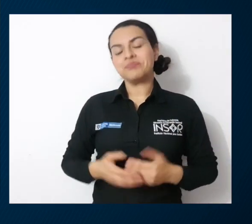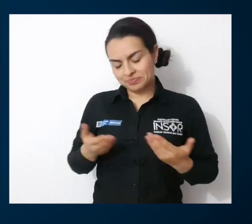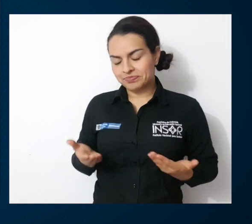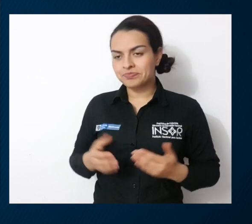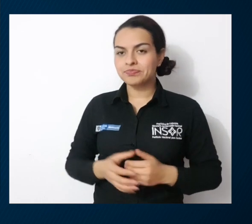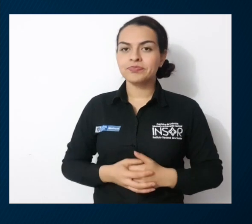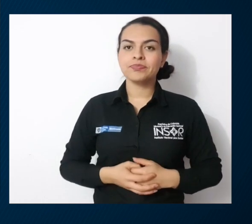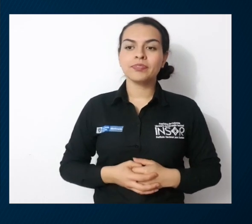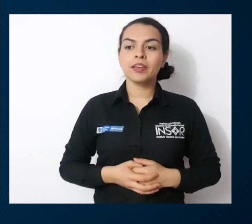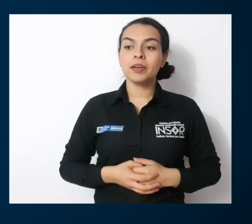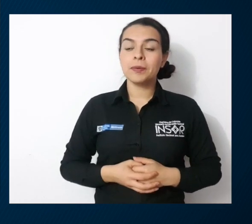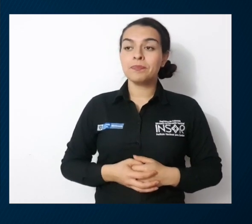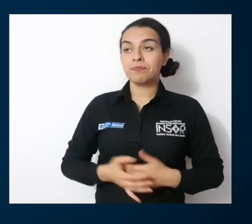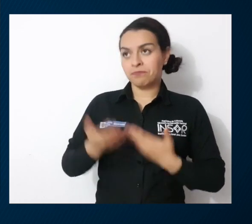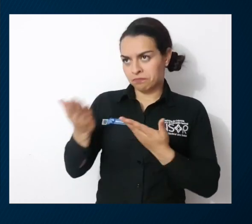Bueno,